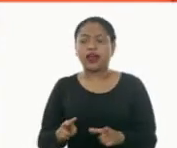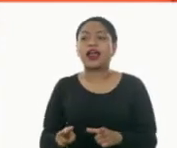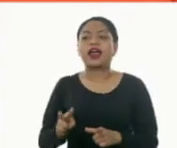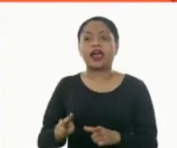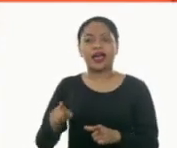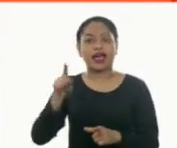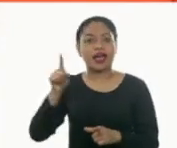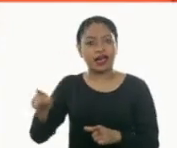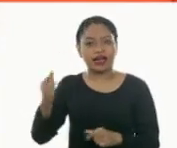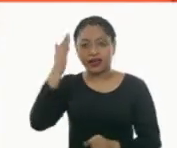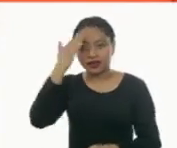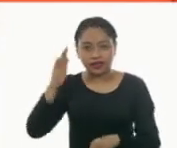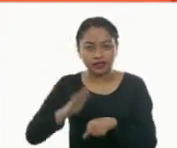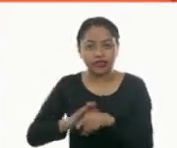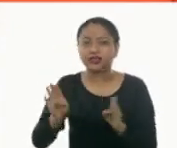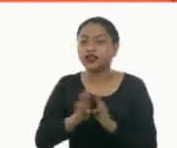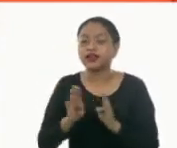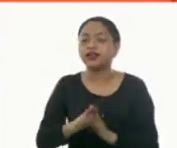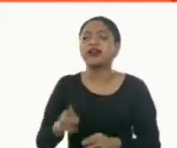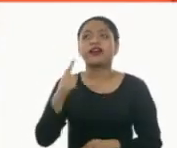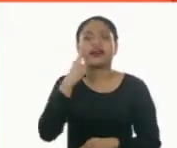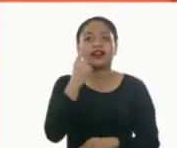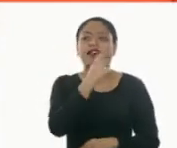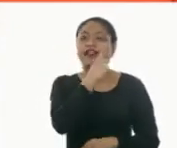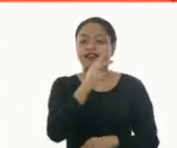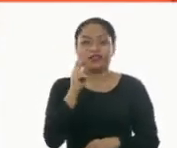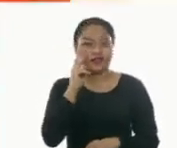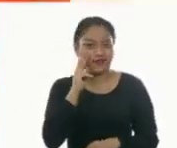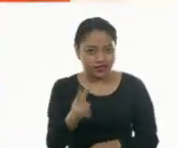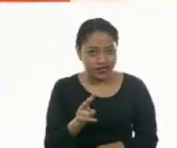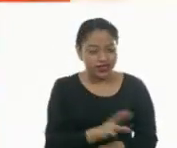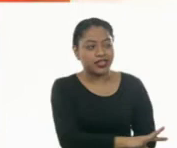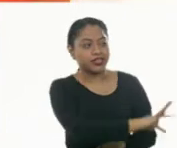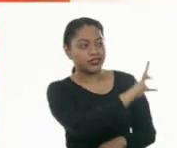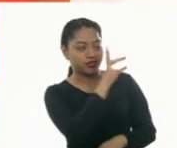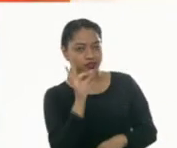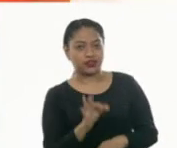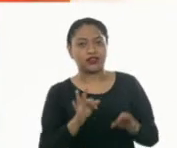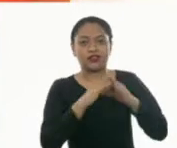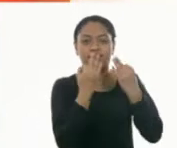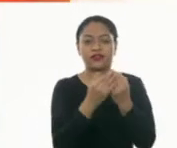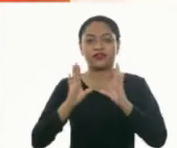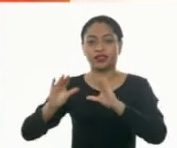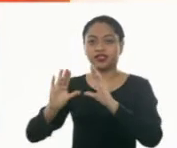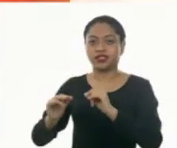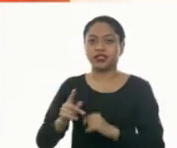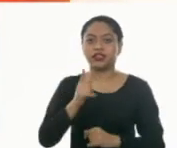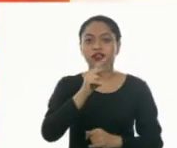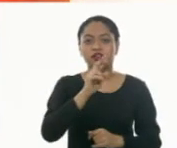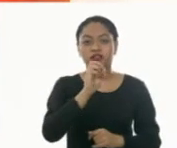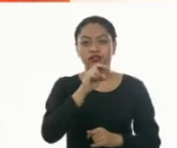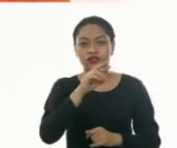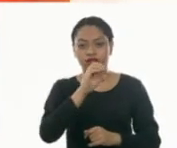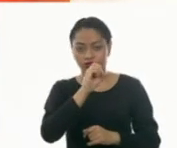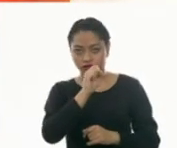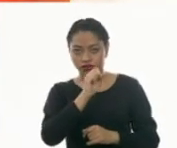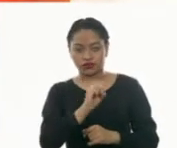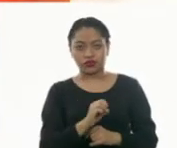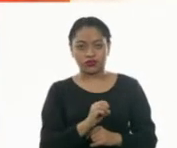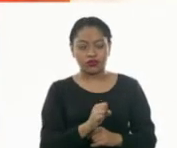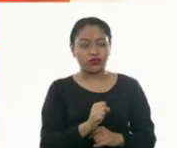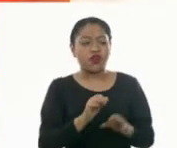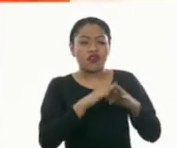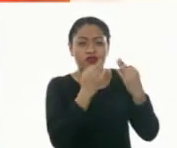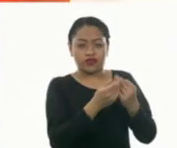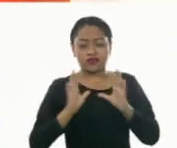habilidades de memoria visual. Entonces trabajamos con el método troncoso. Ahora, los 2 métodos son eficaces. ¿Qué es